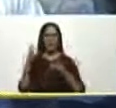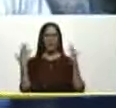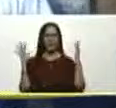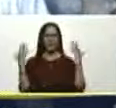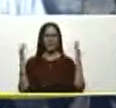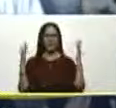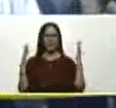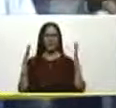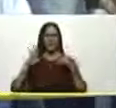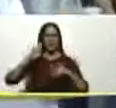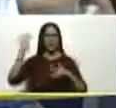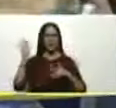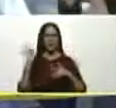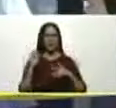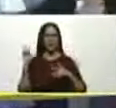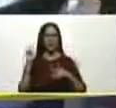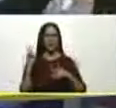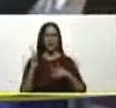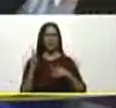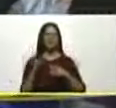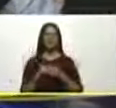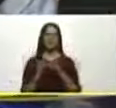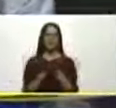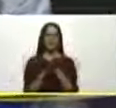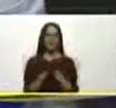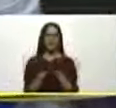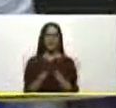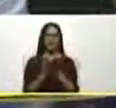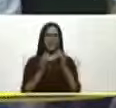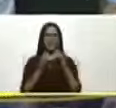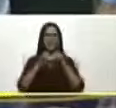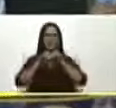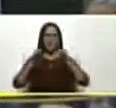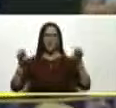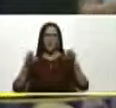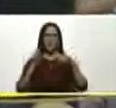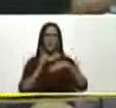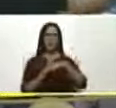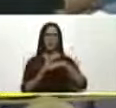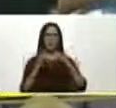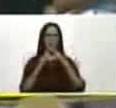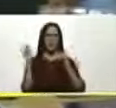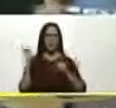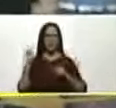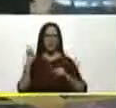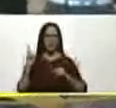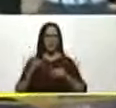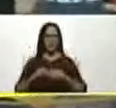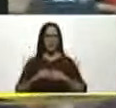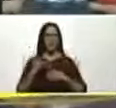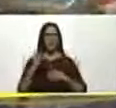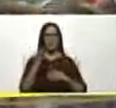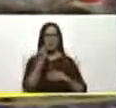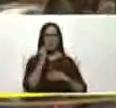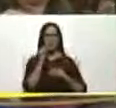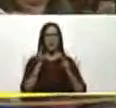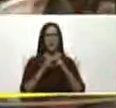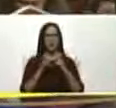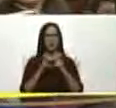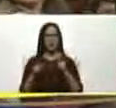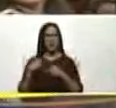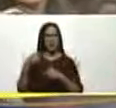de la Federación Venezolana de Estudiantes de Educación Media de todo el país. Y hay un muchacho que conocí la otra